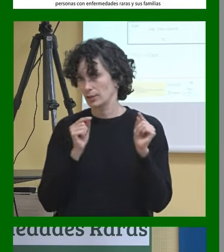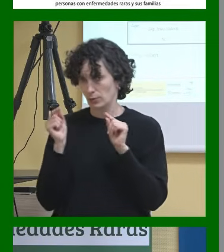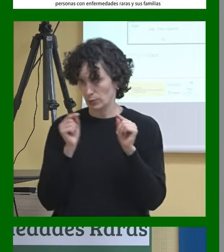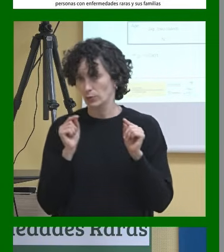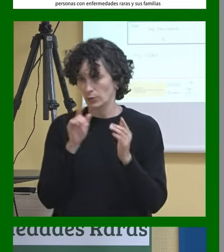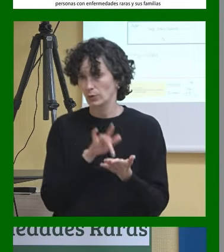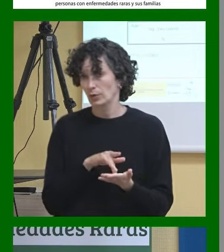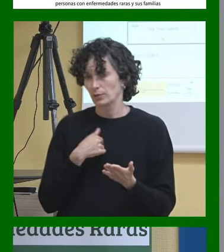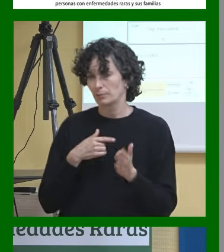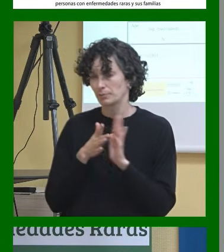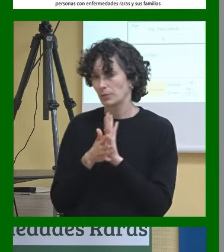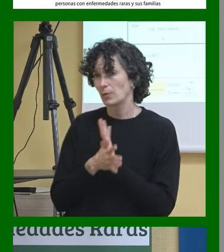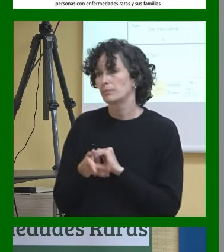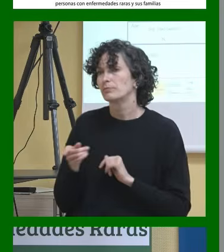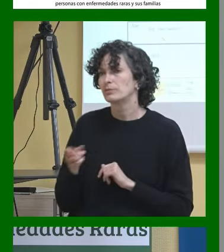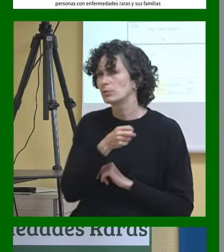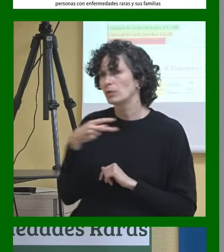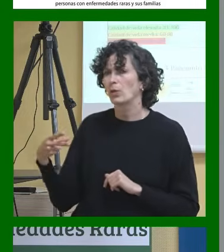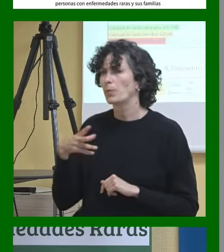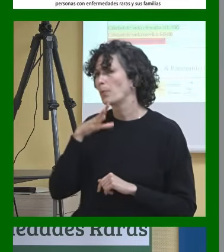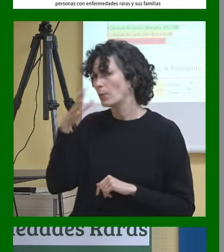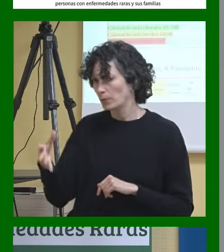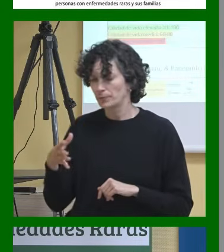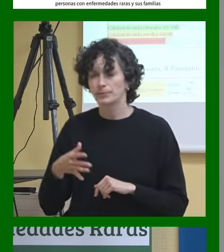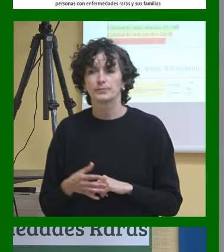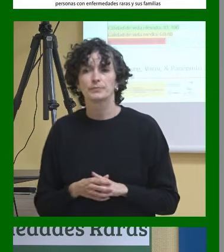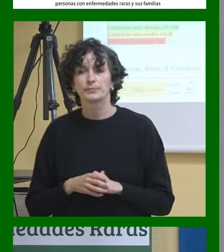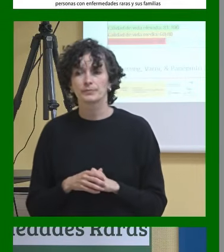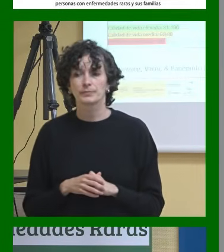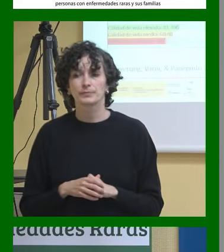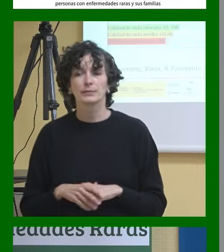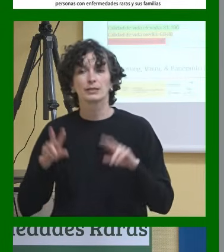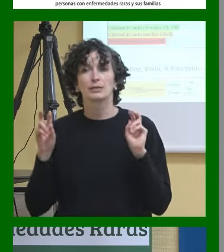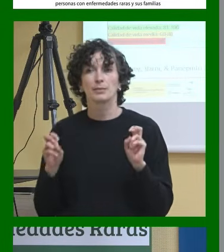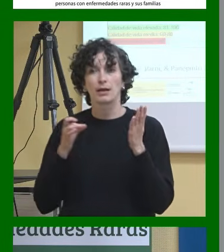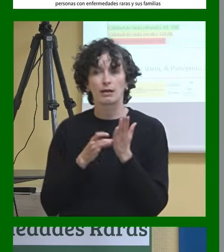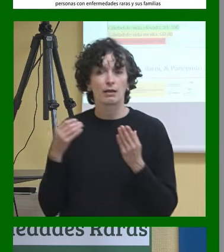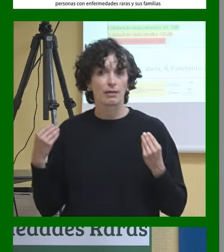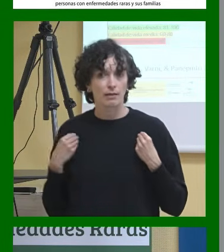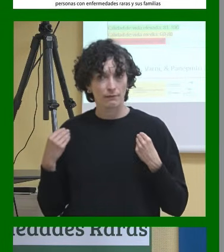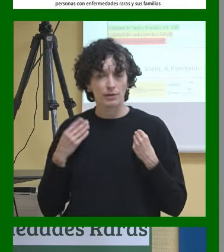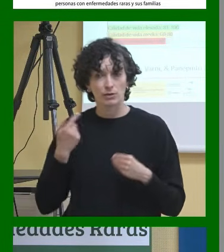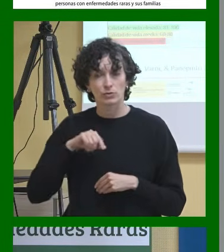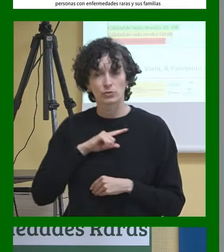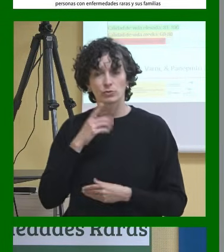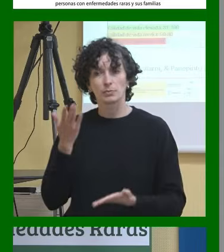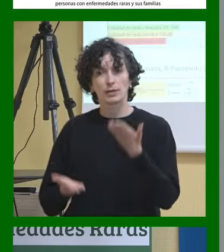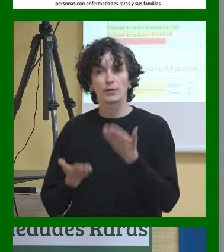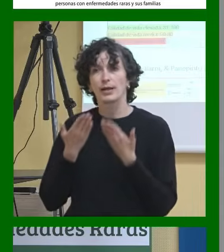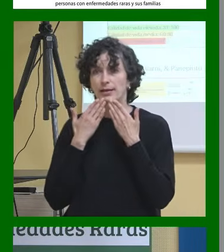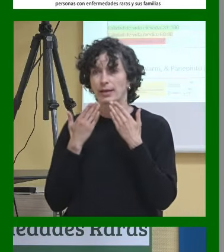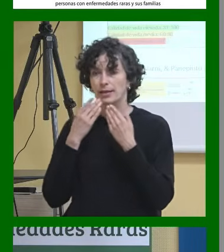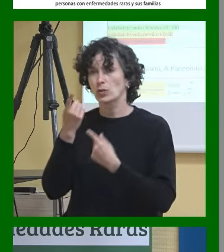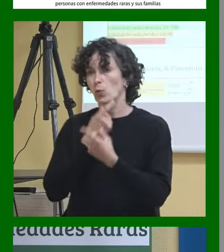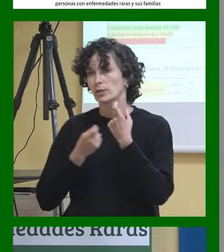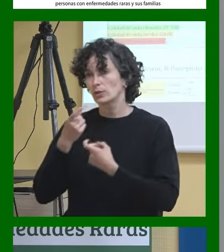un poco el sentido, ¿no?, de estos resultados. Respecto a la calidad de vida, que la evaluamos con el cuestionario